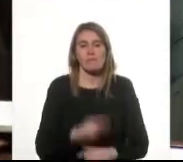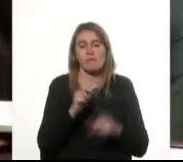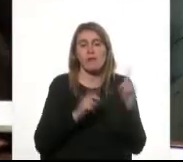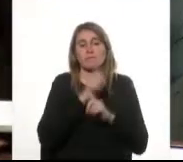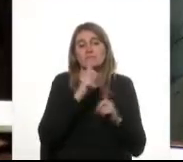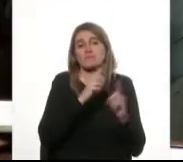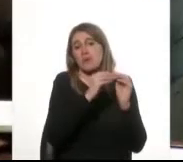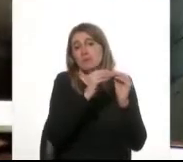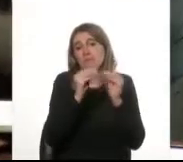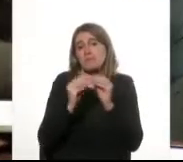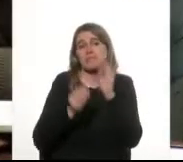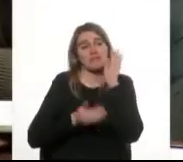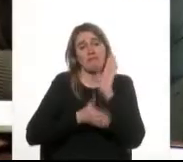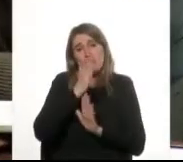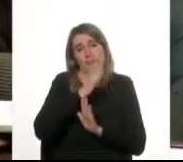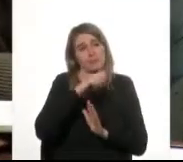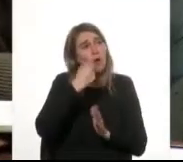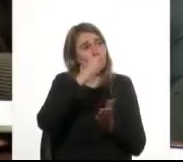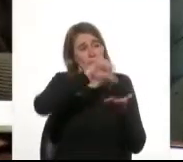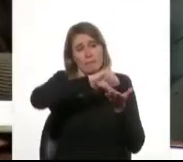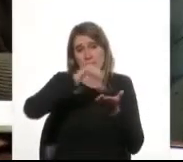Algunos se fueron al exterior.